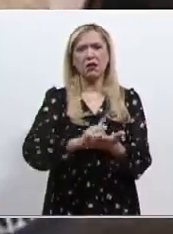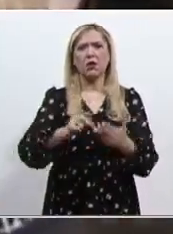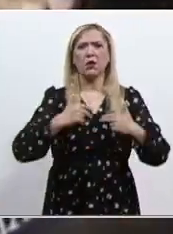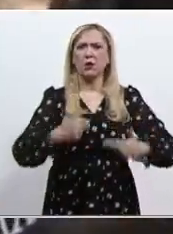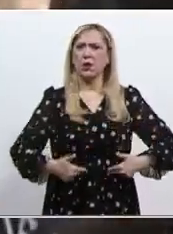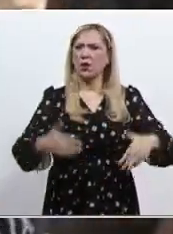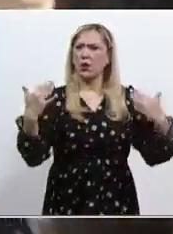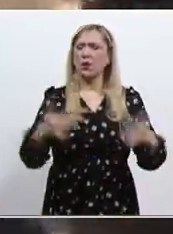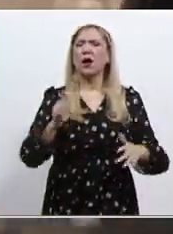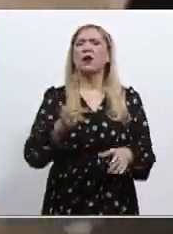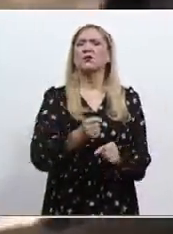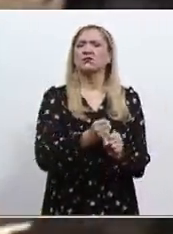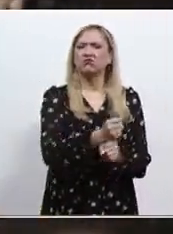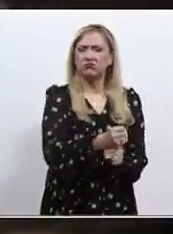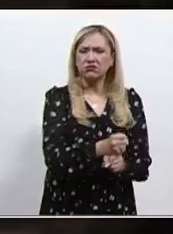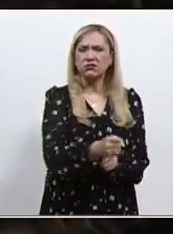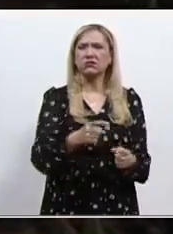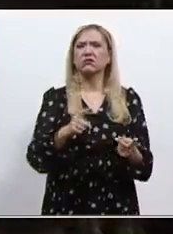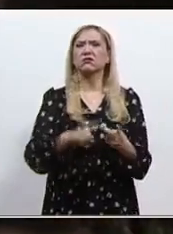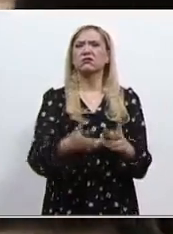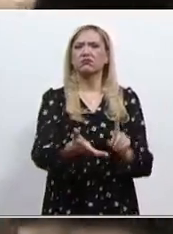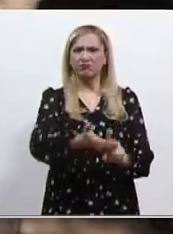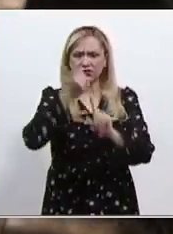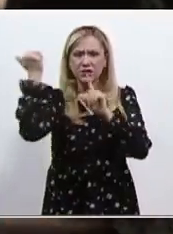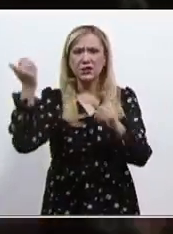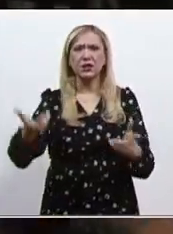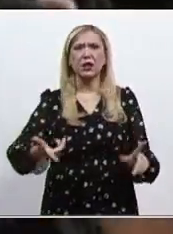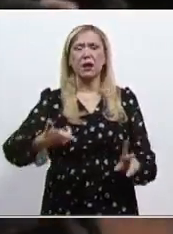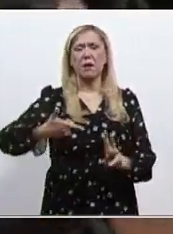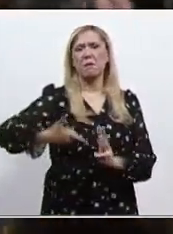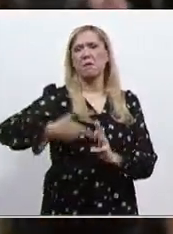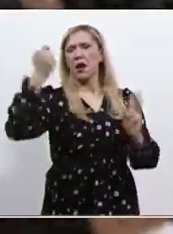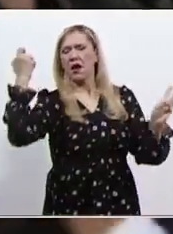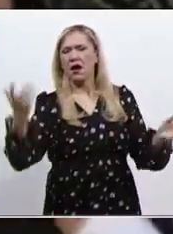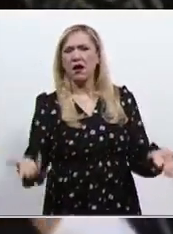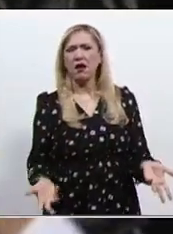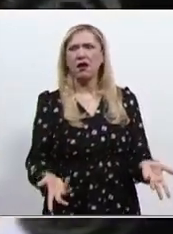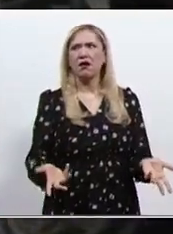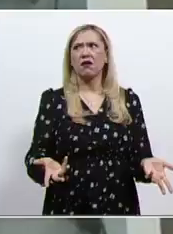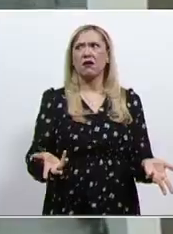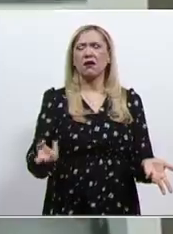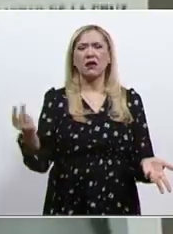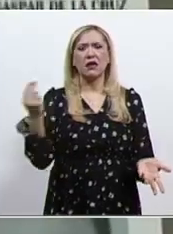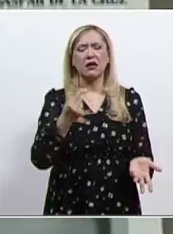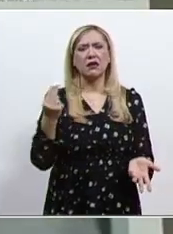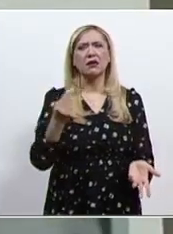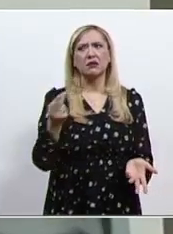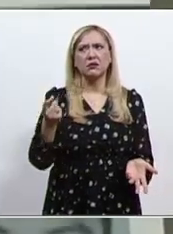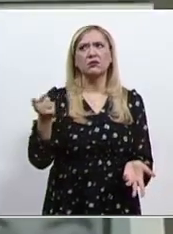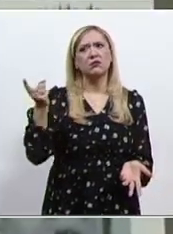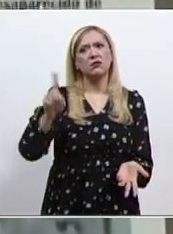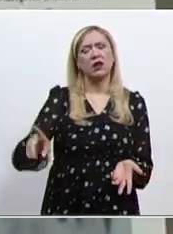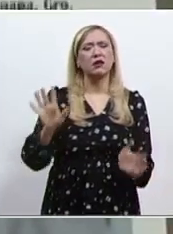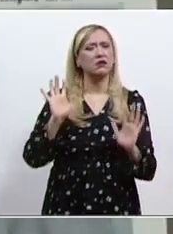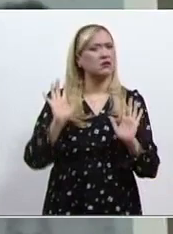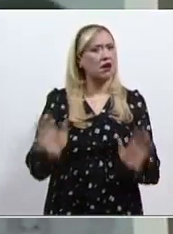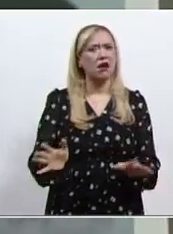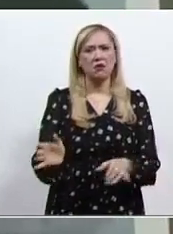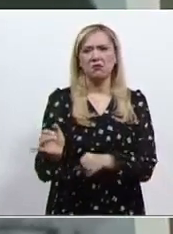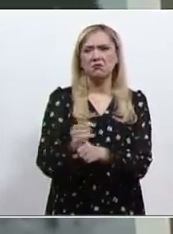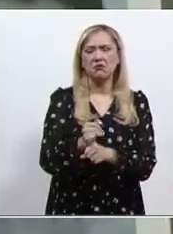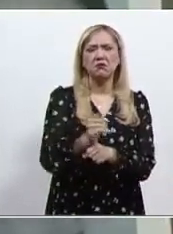desaparición forzada y ejecución extrajudicial y debido a que se ordenó investigará autoridades de los tres niveles de gobierno